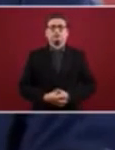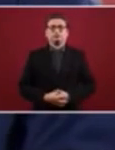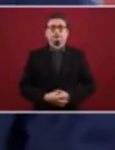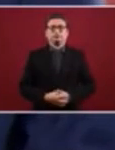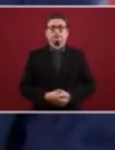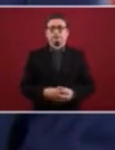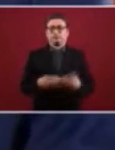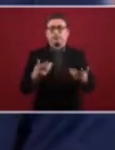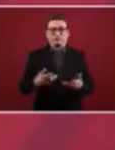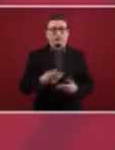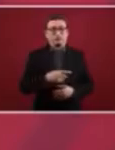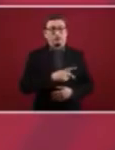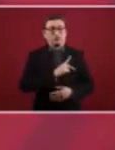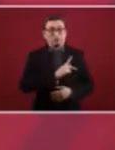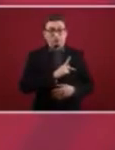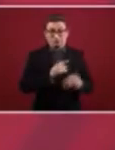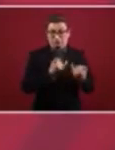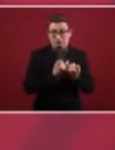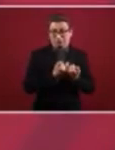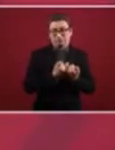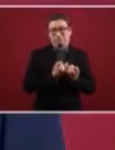Entonces, no somos iguales.